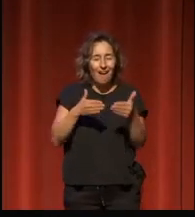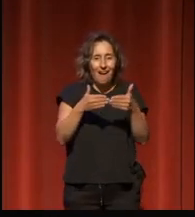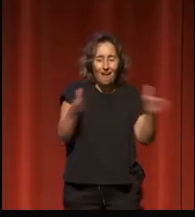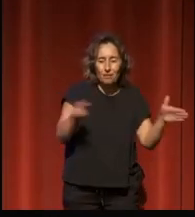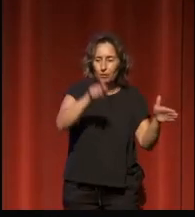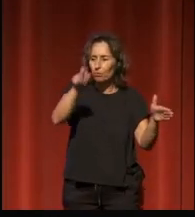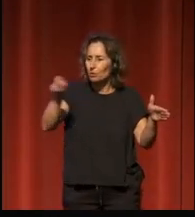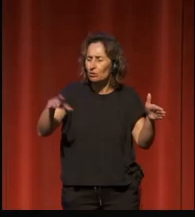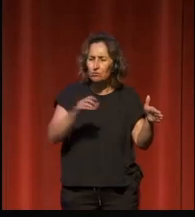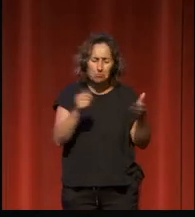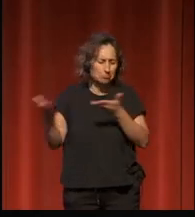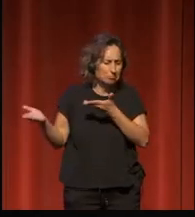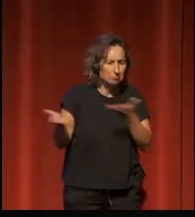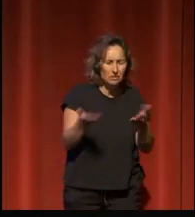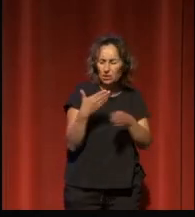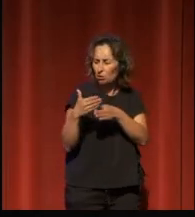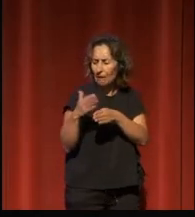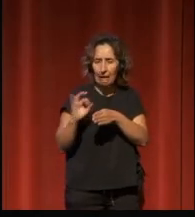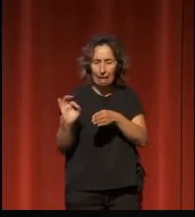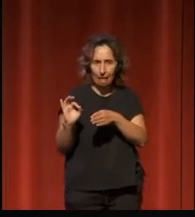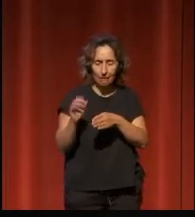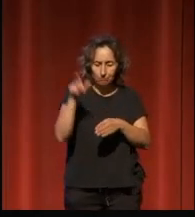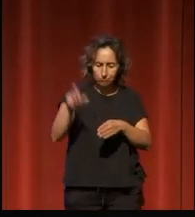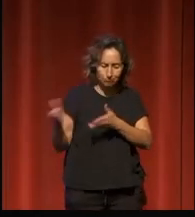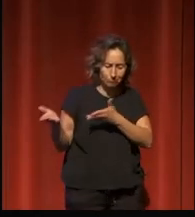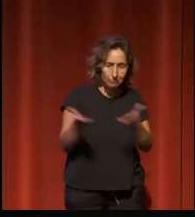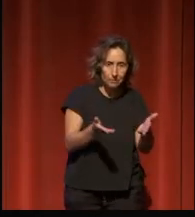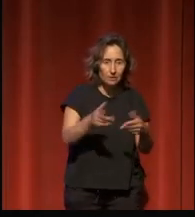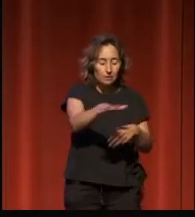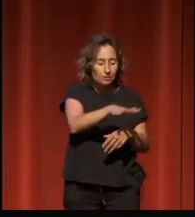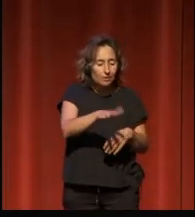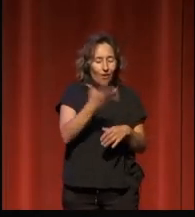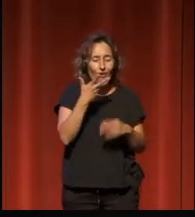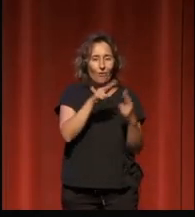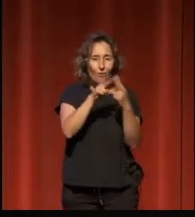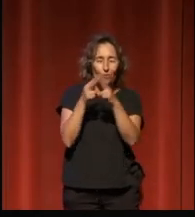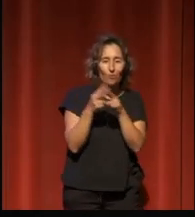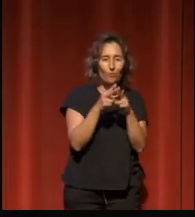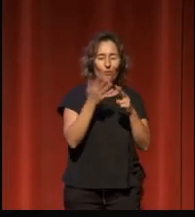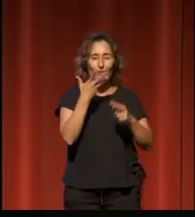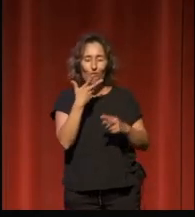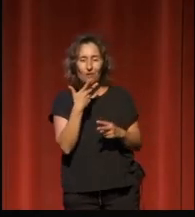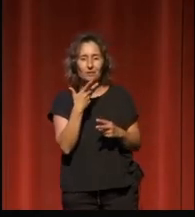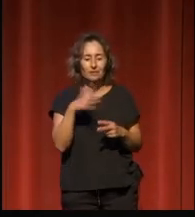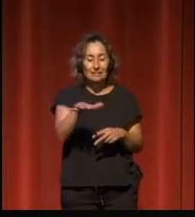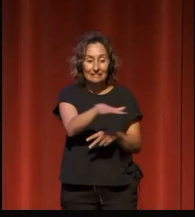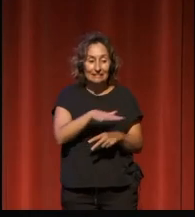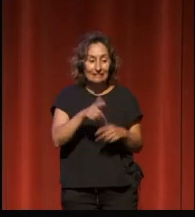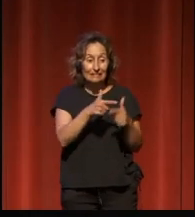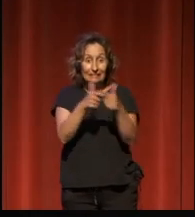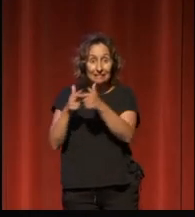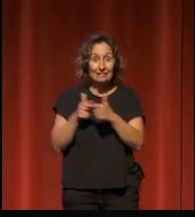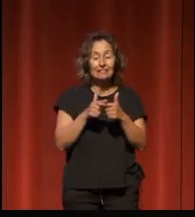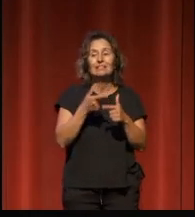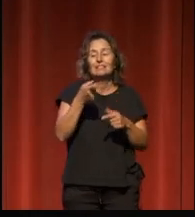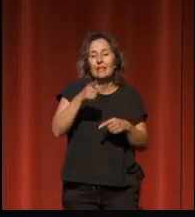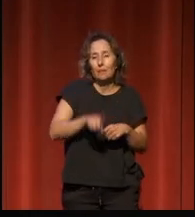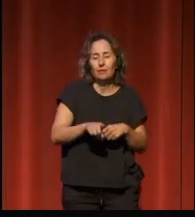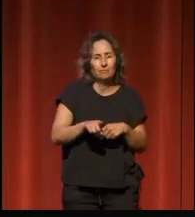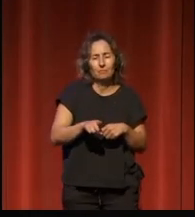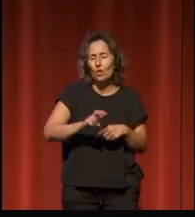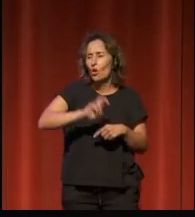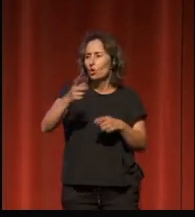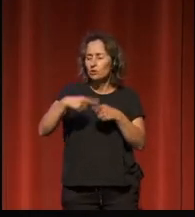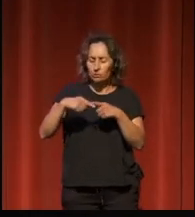todos cabemos donde nadie sobra donde nos encontramos donde nos conocemos donde compartimos espacios pero también compartimos muchas